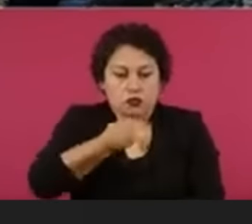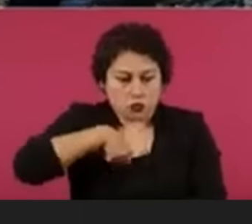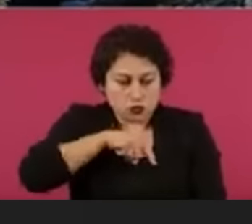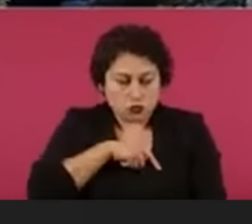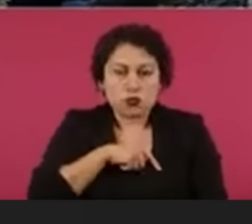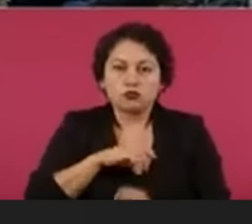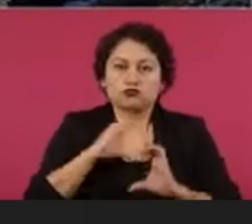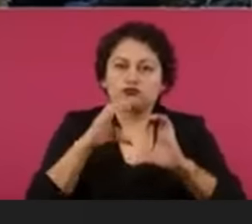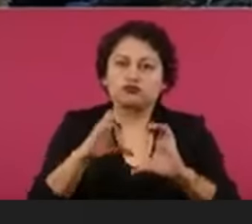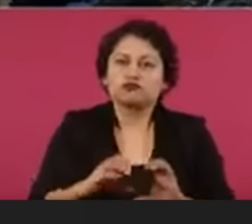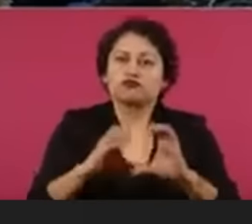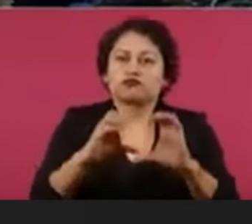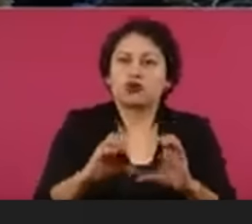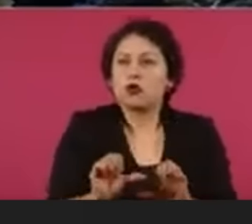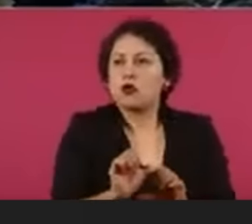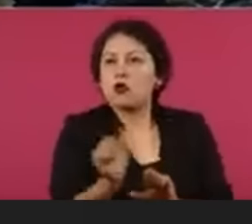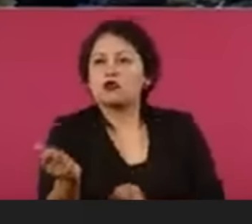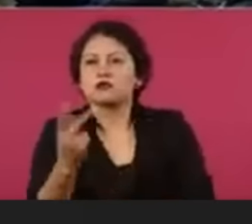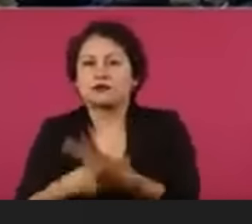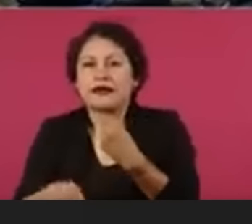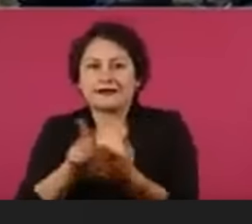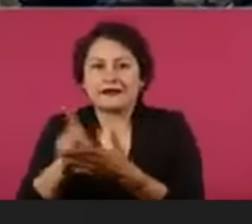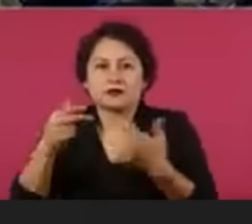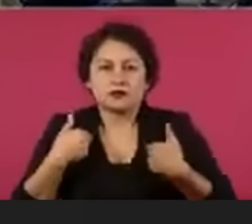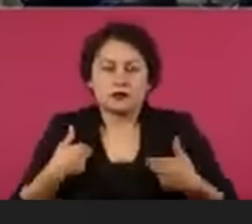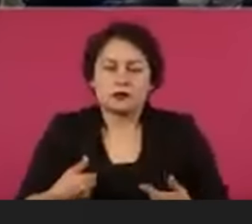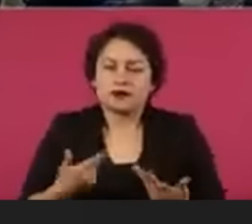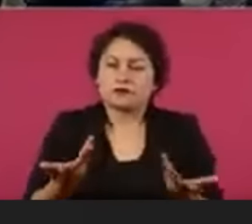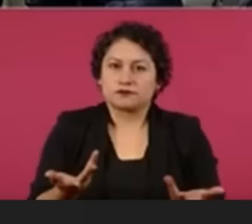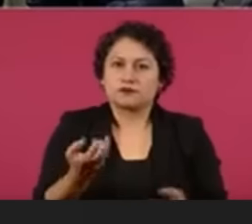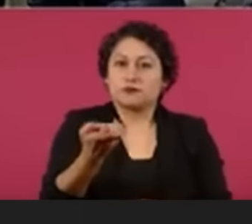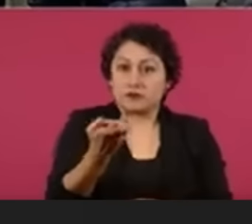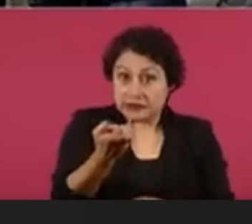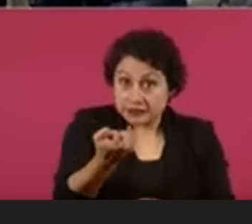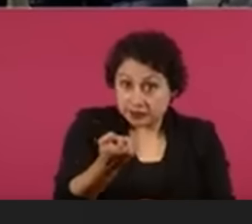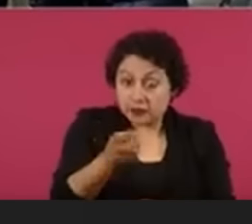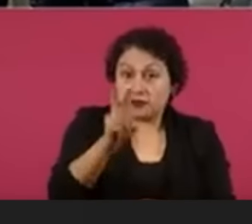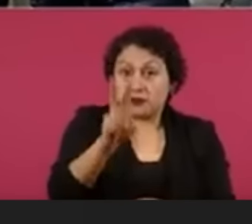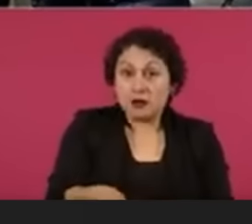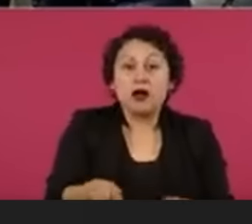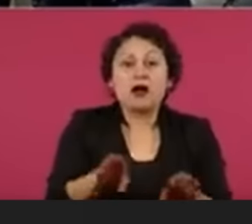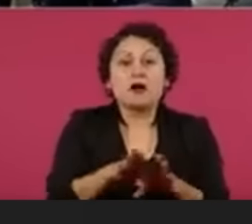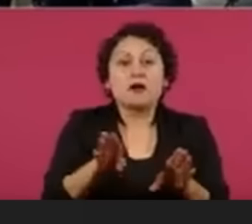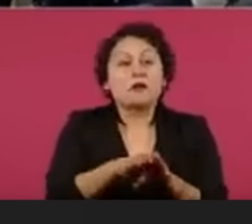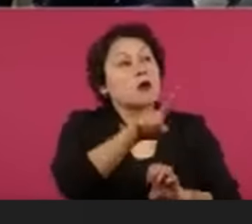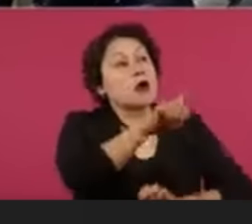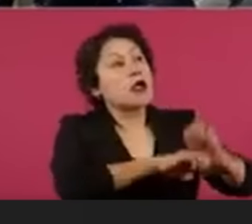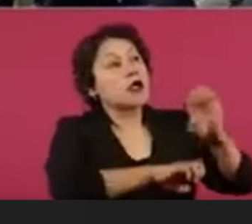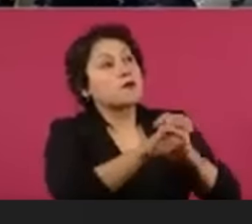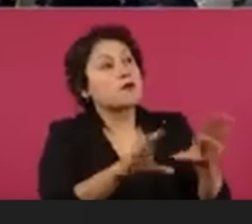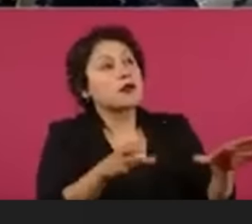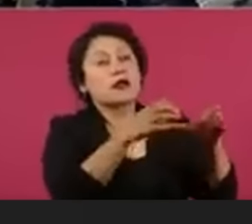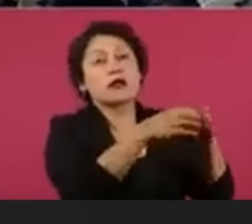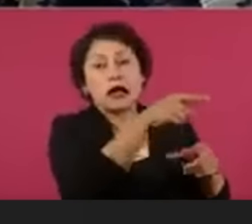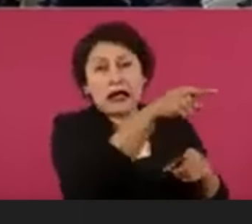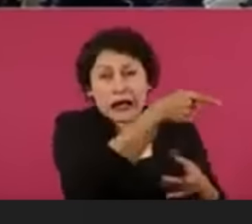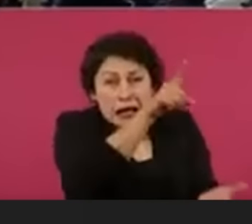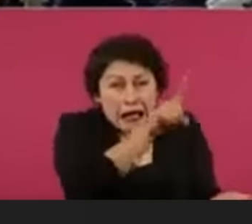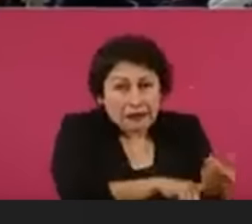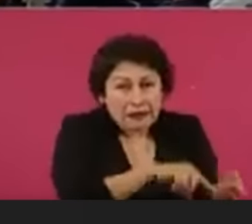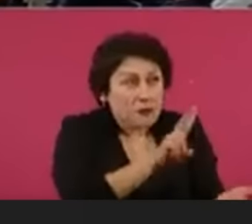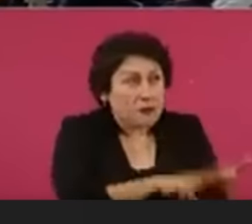derechos humanos. Y esto, compañeros y compañeras, no es patrimonial de las corporaciones mediáticas y mucho